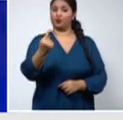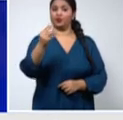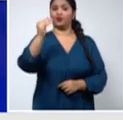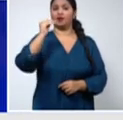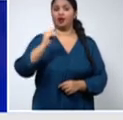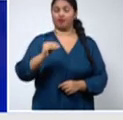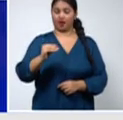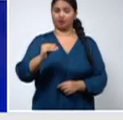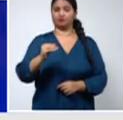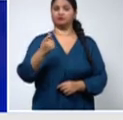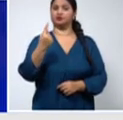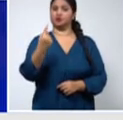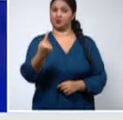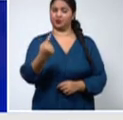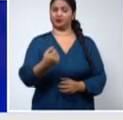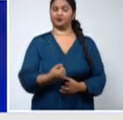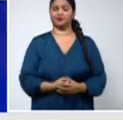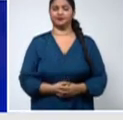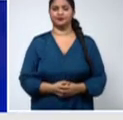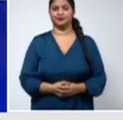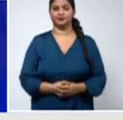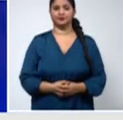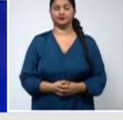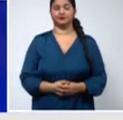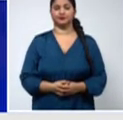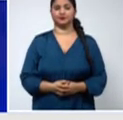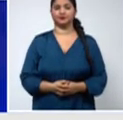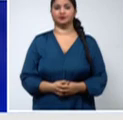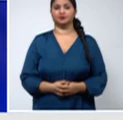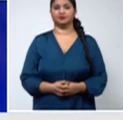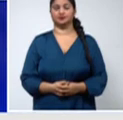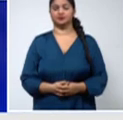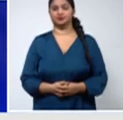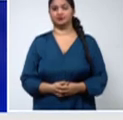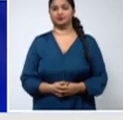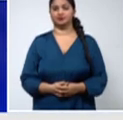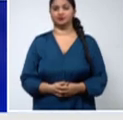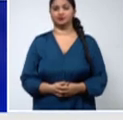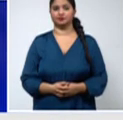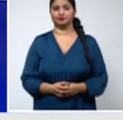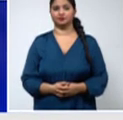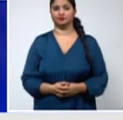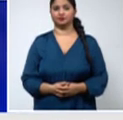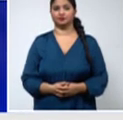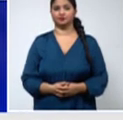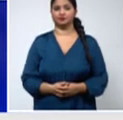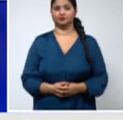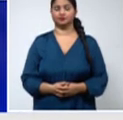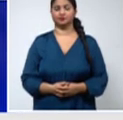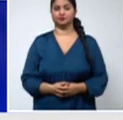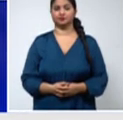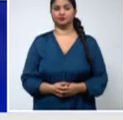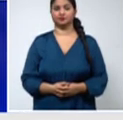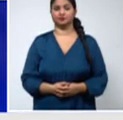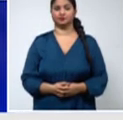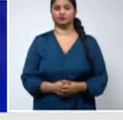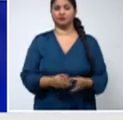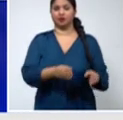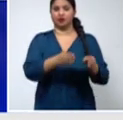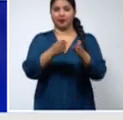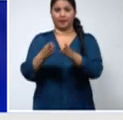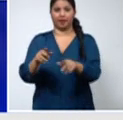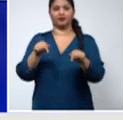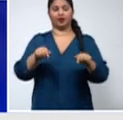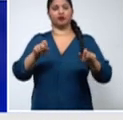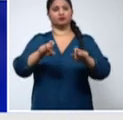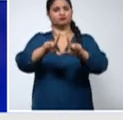Florida 1 caso. Ahí, si nos ayudan con el gráfico de la curva del...